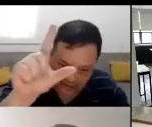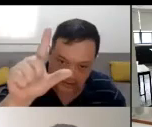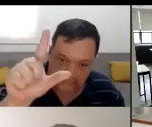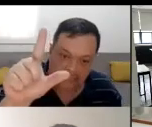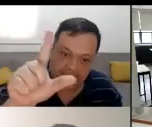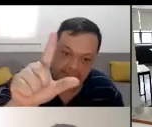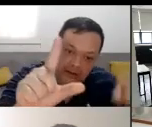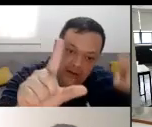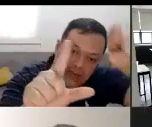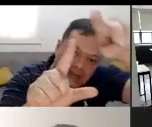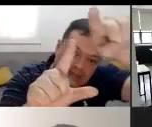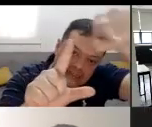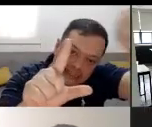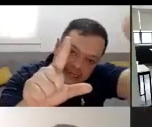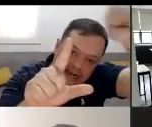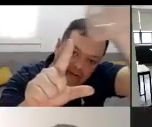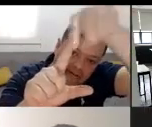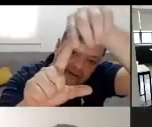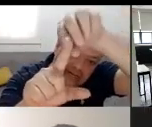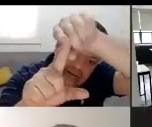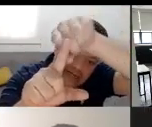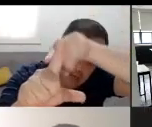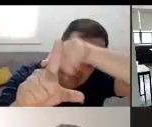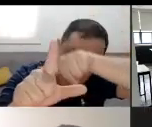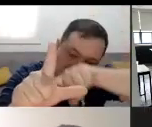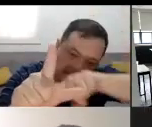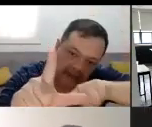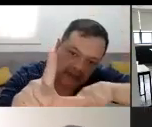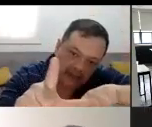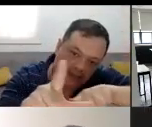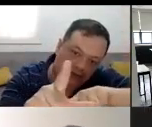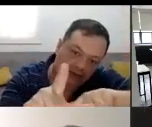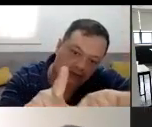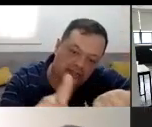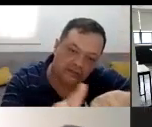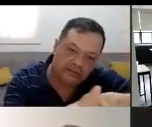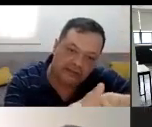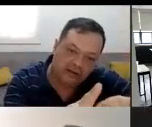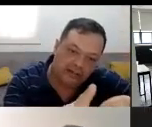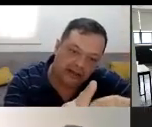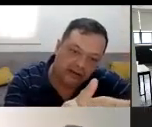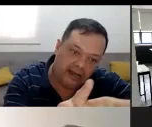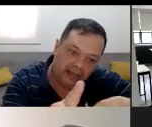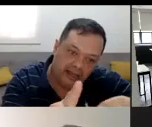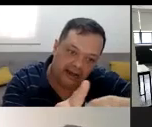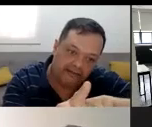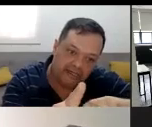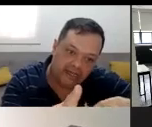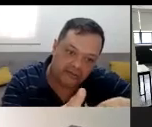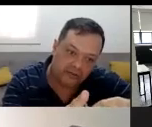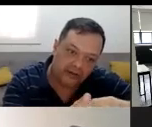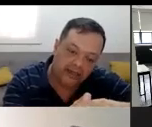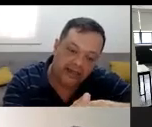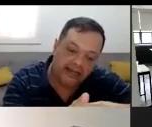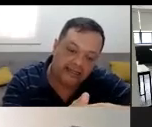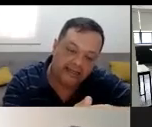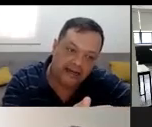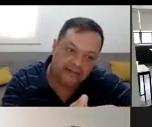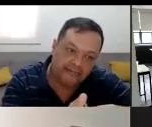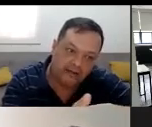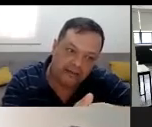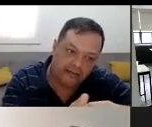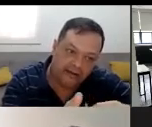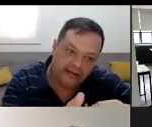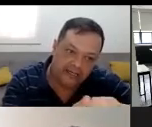sur, lo que harías es que entre el agua fresca a las plantas y luego tienes un espejo de agua en la fachada sur. Al tener